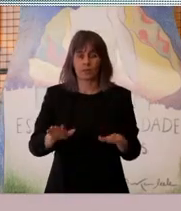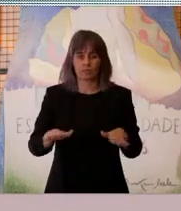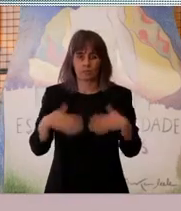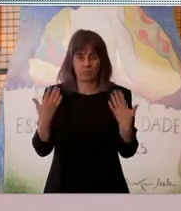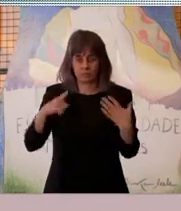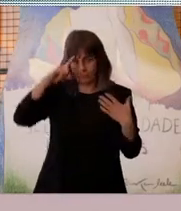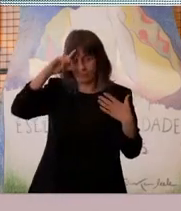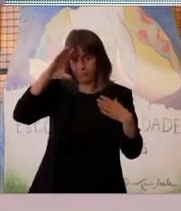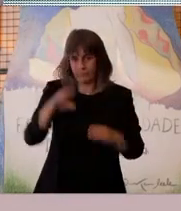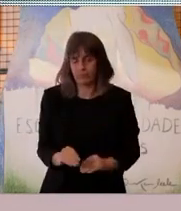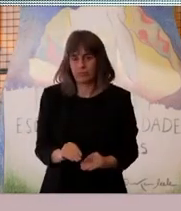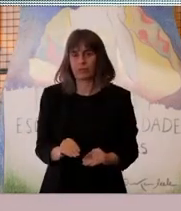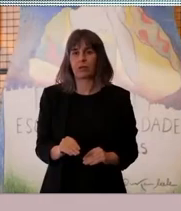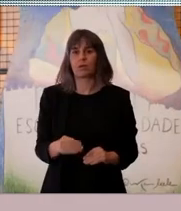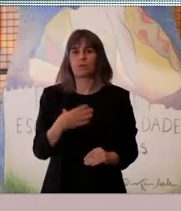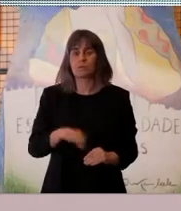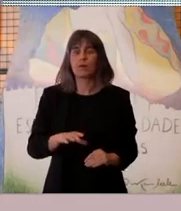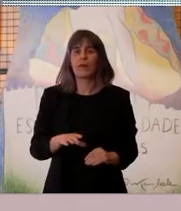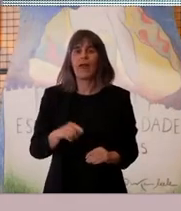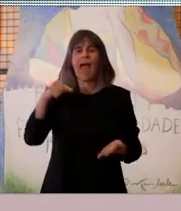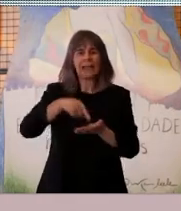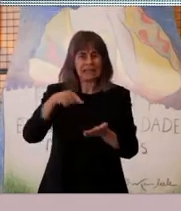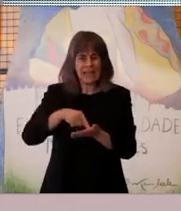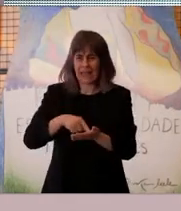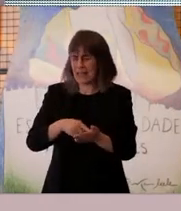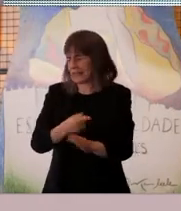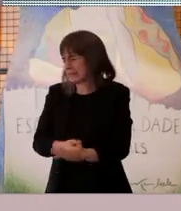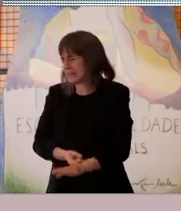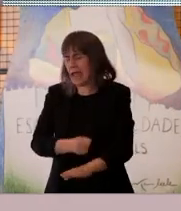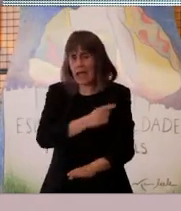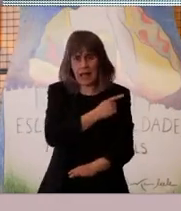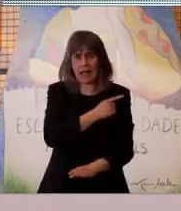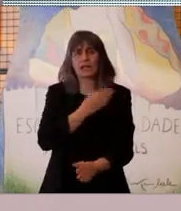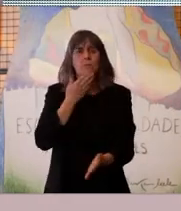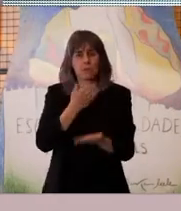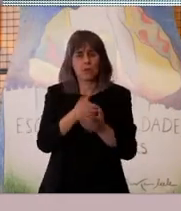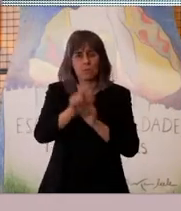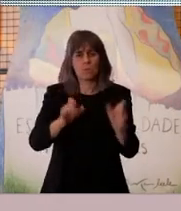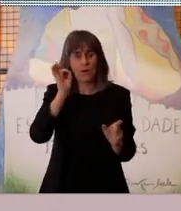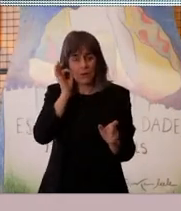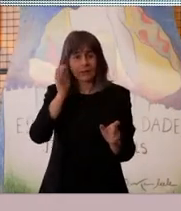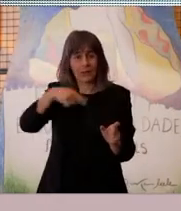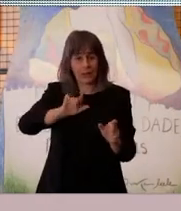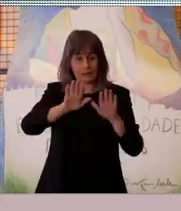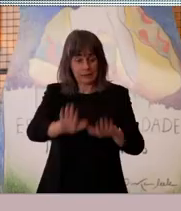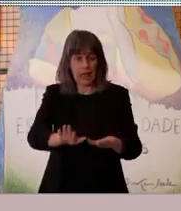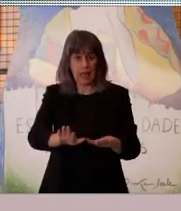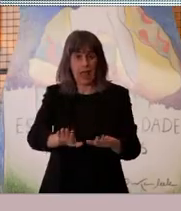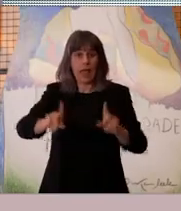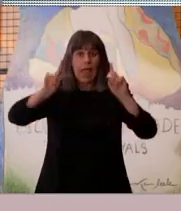verlo en otros partidos y también en el mío las exigencias maximalistas que se piden a mujeres que están que si no coincide